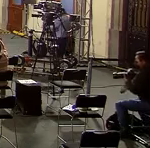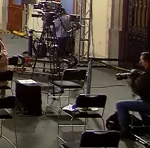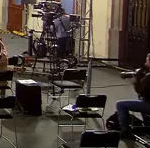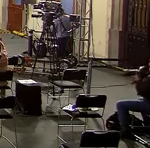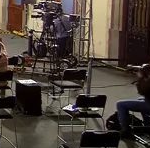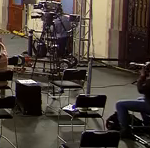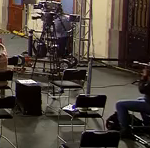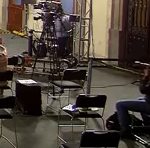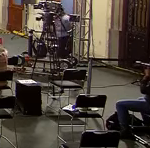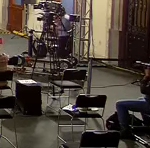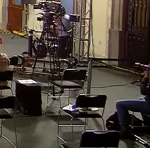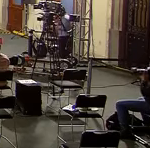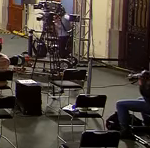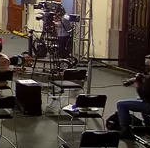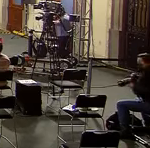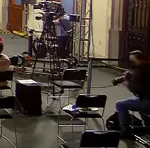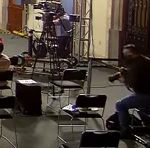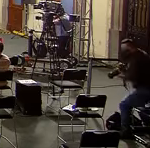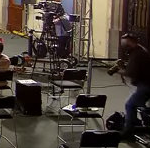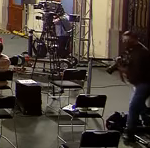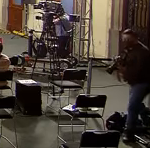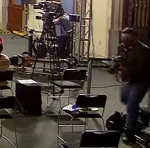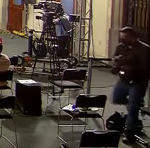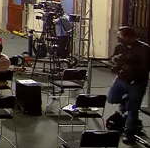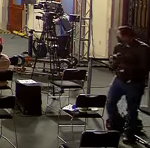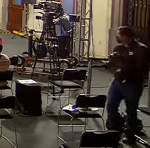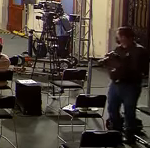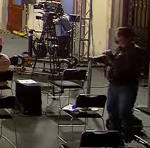de Grupo Milenio, enseguida usted y nos vamos ahí.